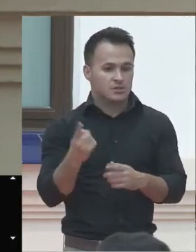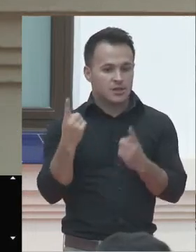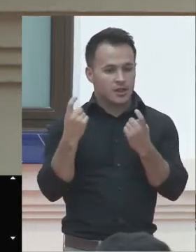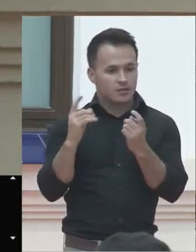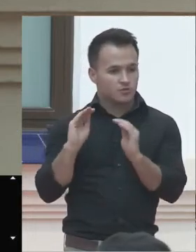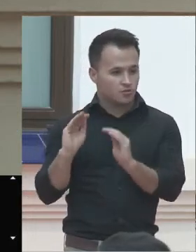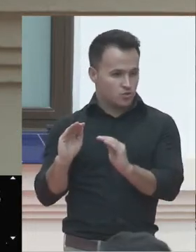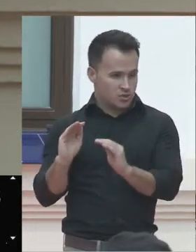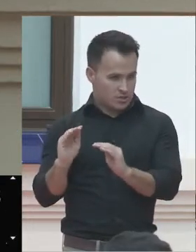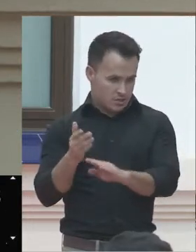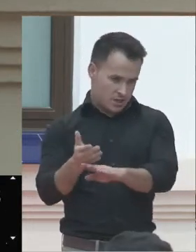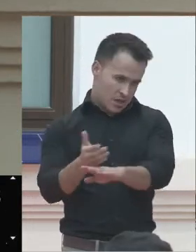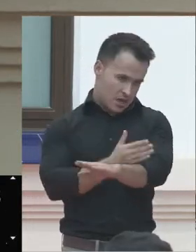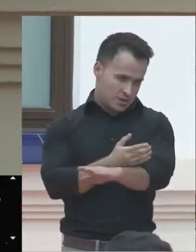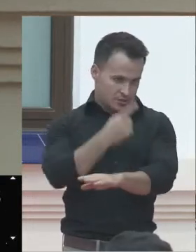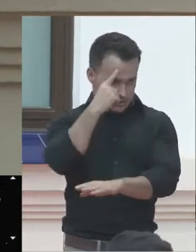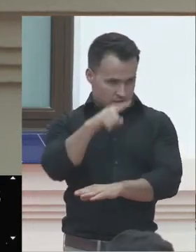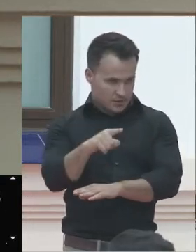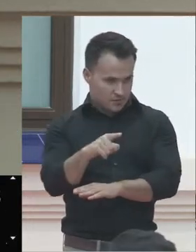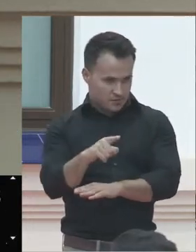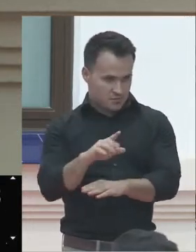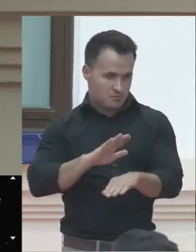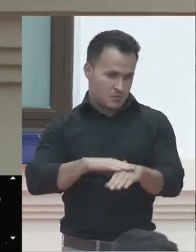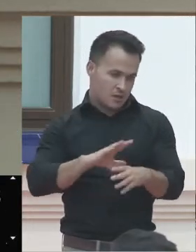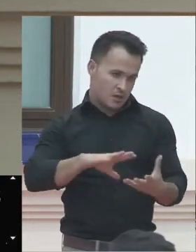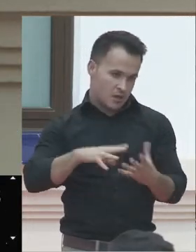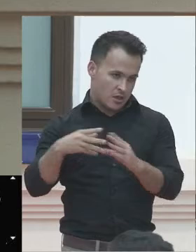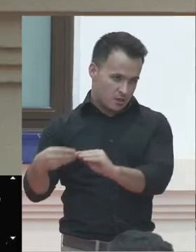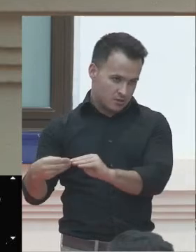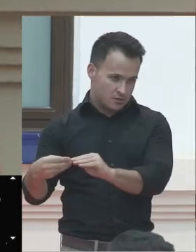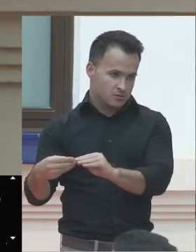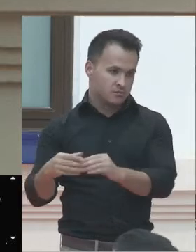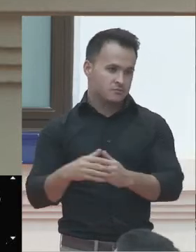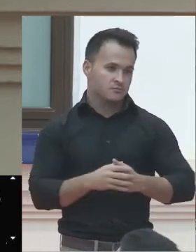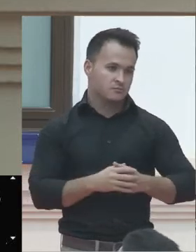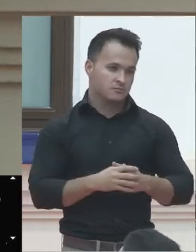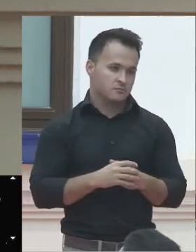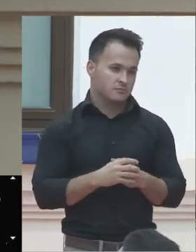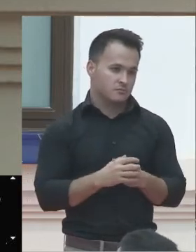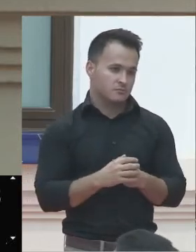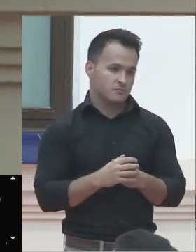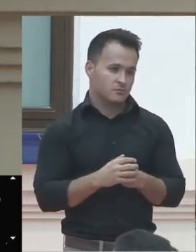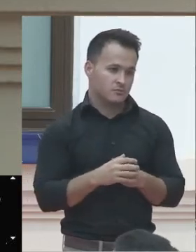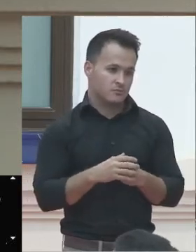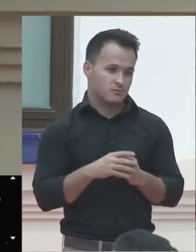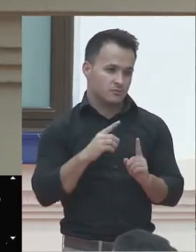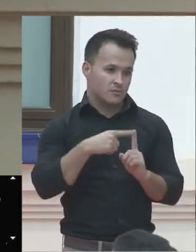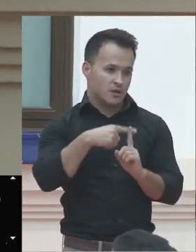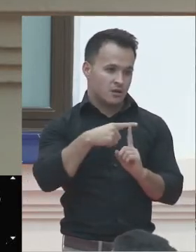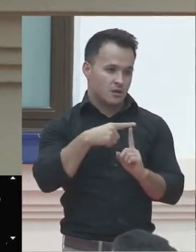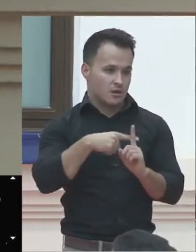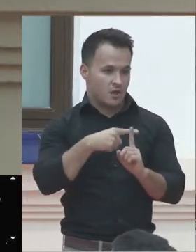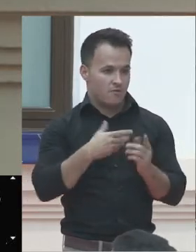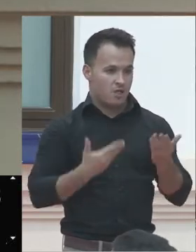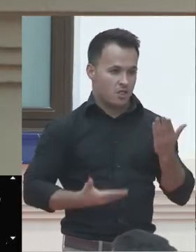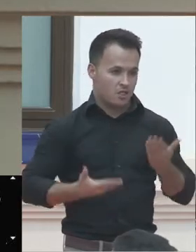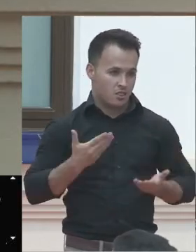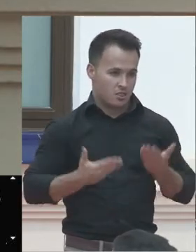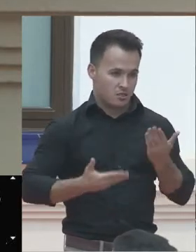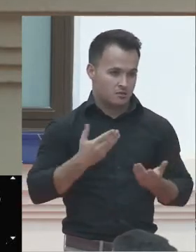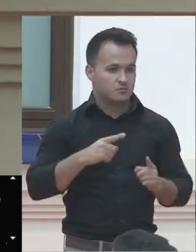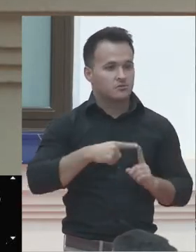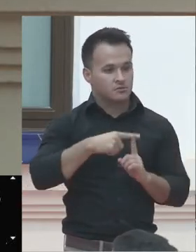suceda pues que algo se está descompensando y conseguir ayuda desde tierra para bien solucionarlo o